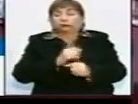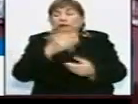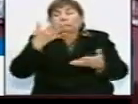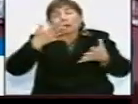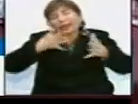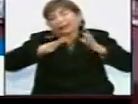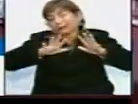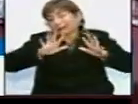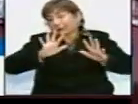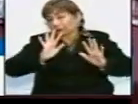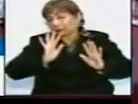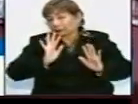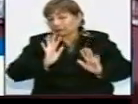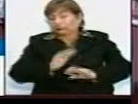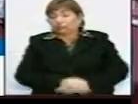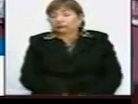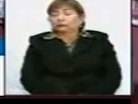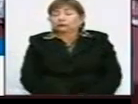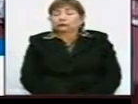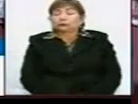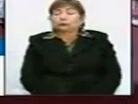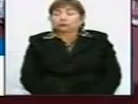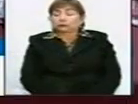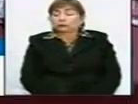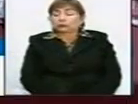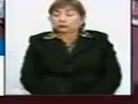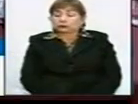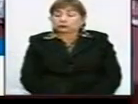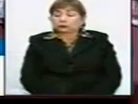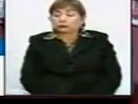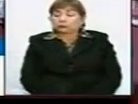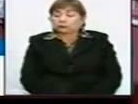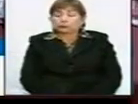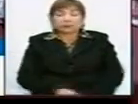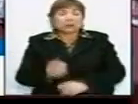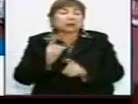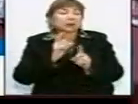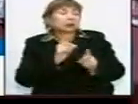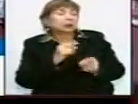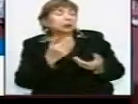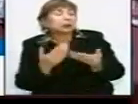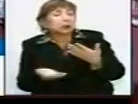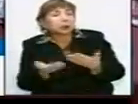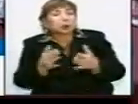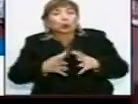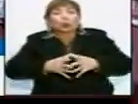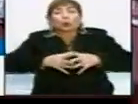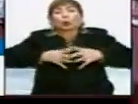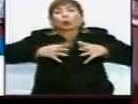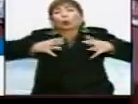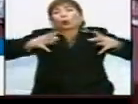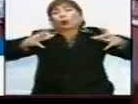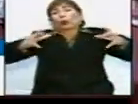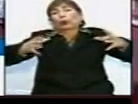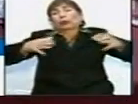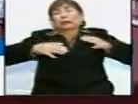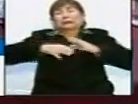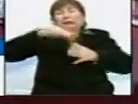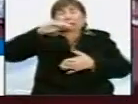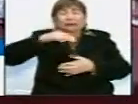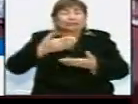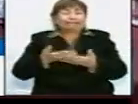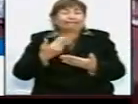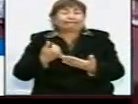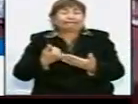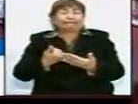menos si hubiera una gran represa en el norte antes de